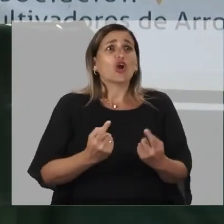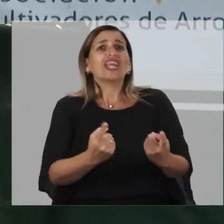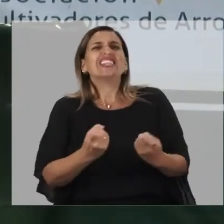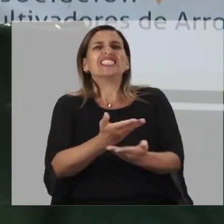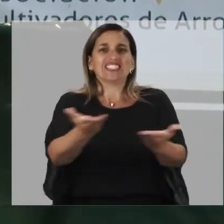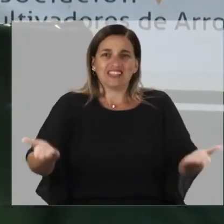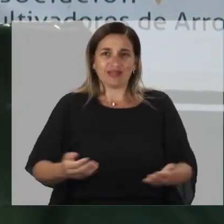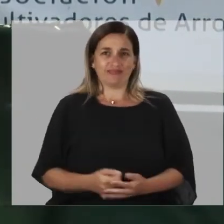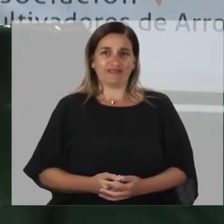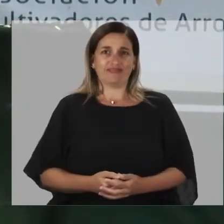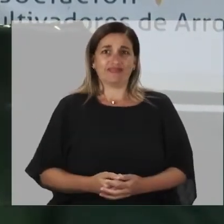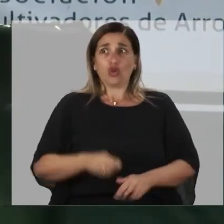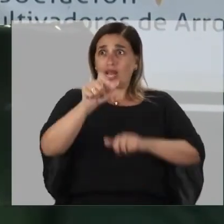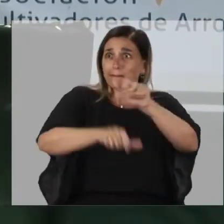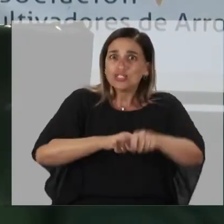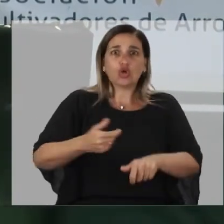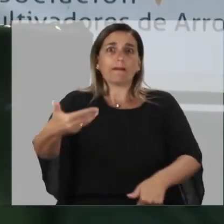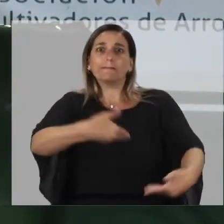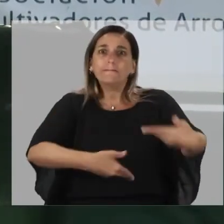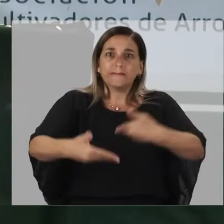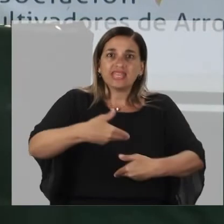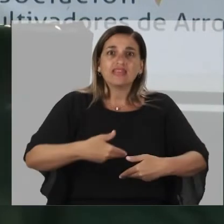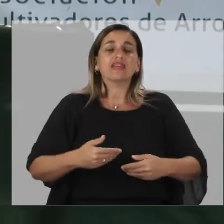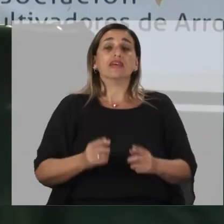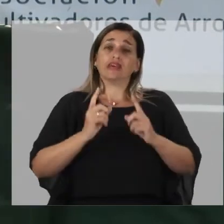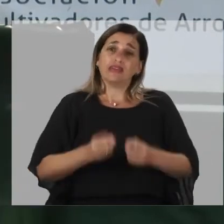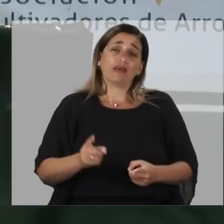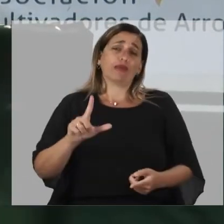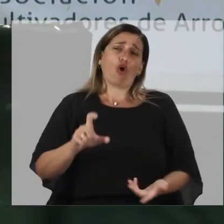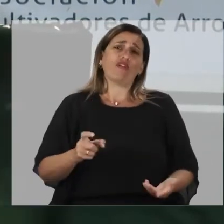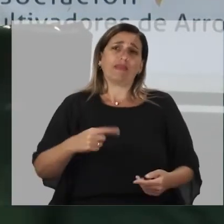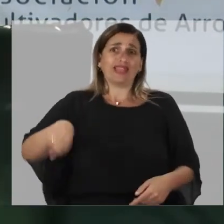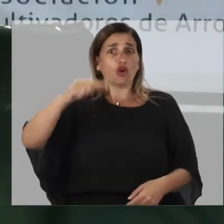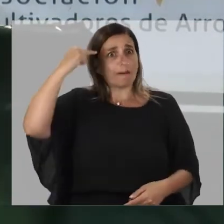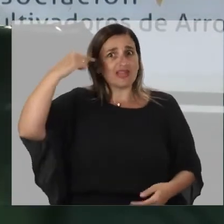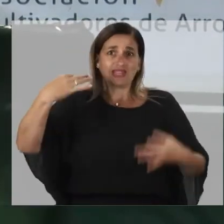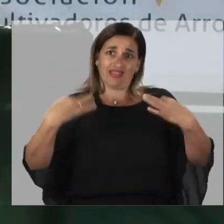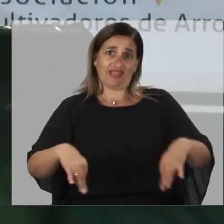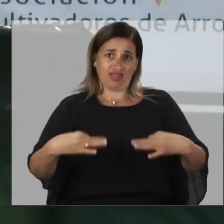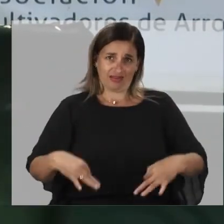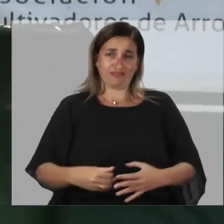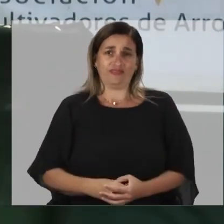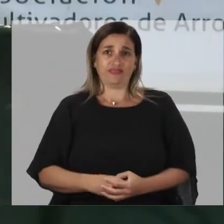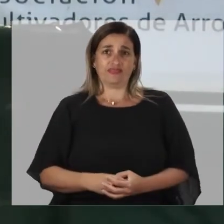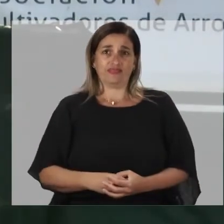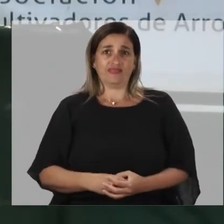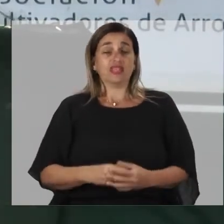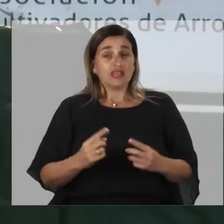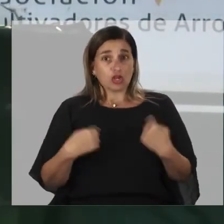órdenes. A las órdenes de lo que quede, a las órdenes de lo que le reclama la gente y obviamente lo que piensa que es